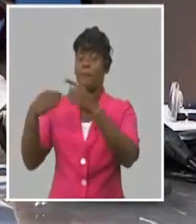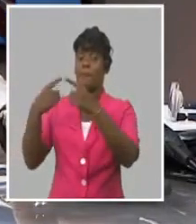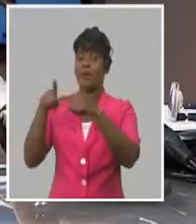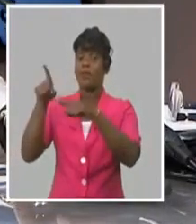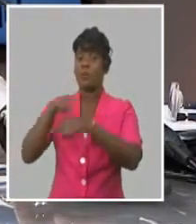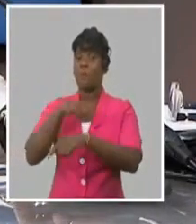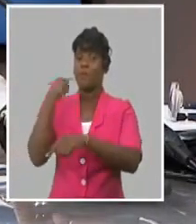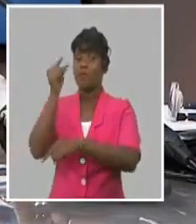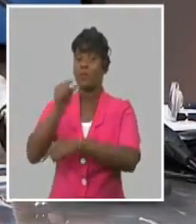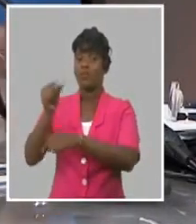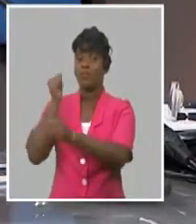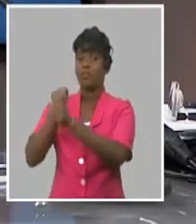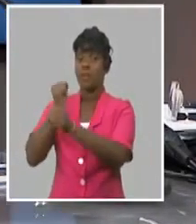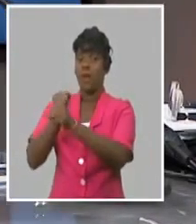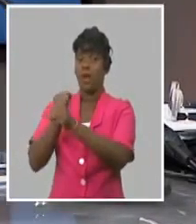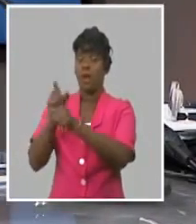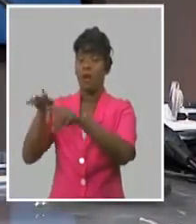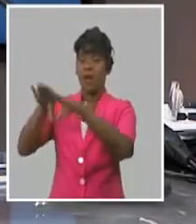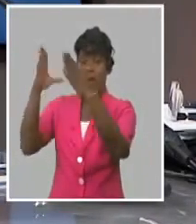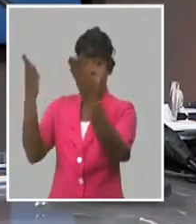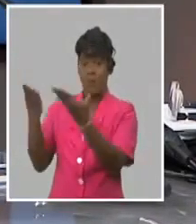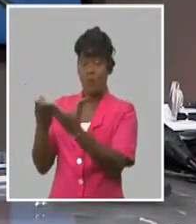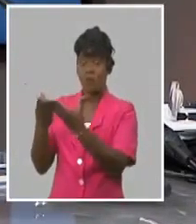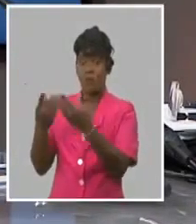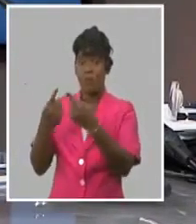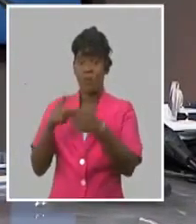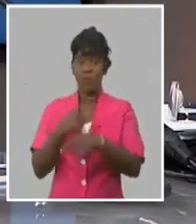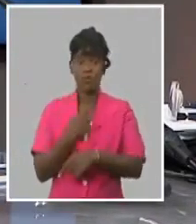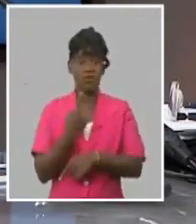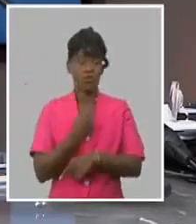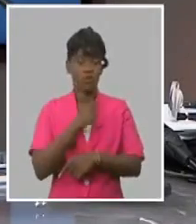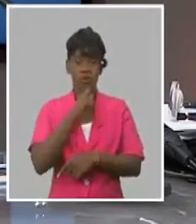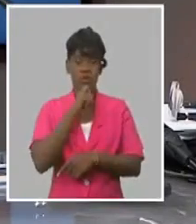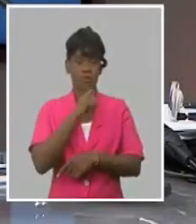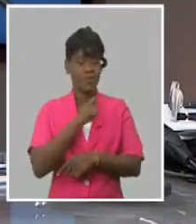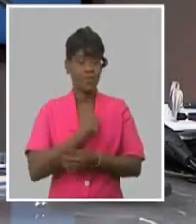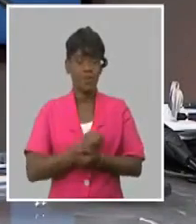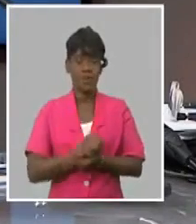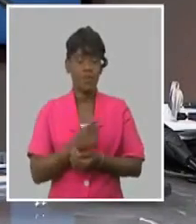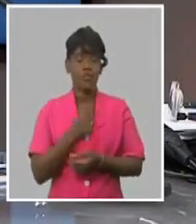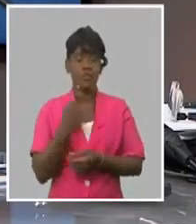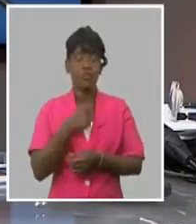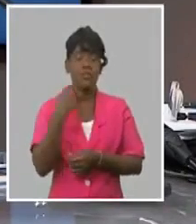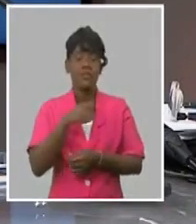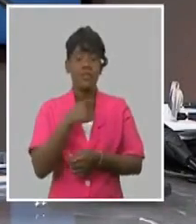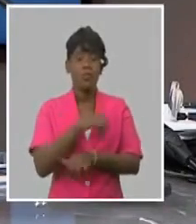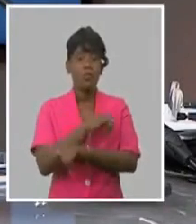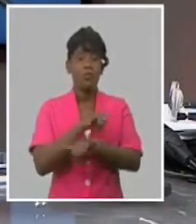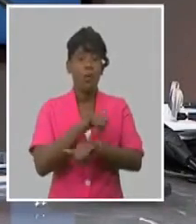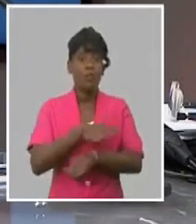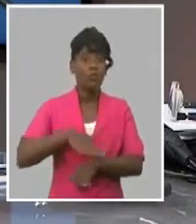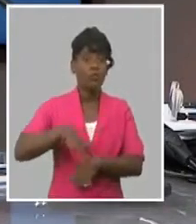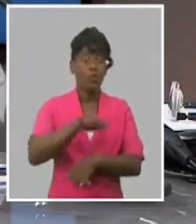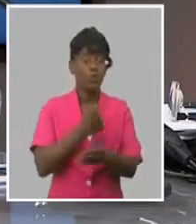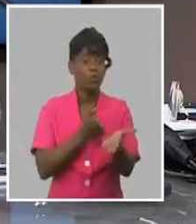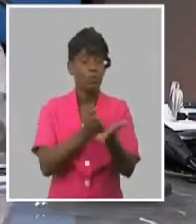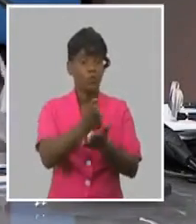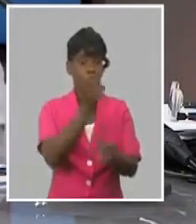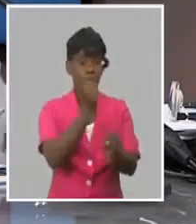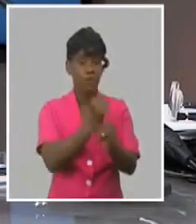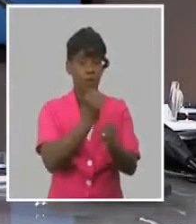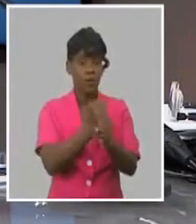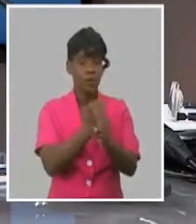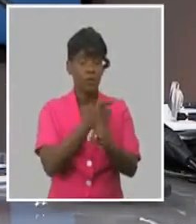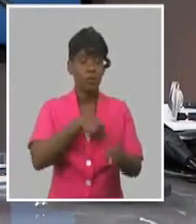desempleo. La solución para nosotros, la tarea de ordenamiento, aun cuando hay un grupo de empresas que tienen